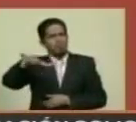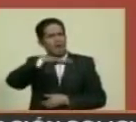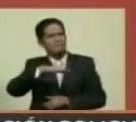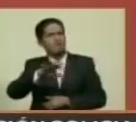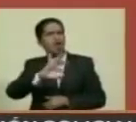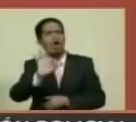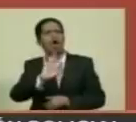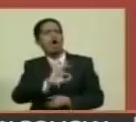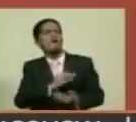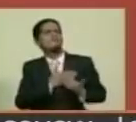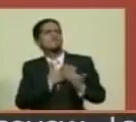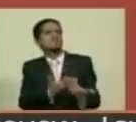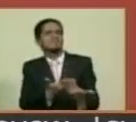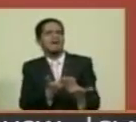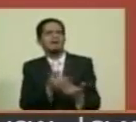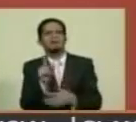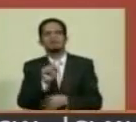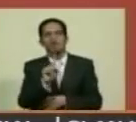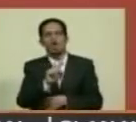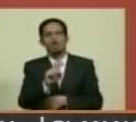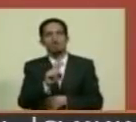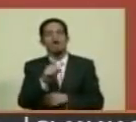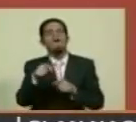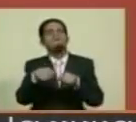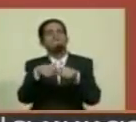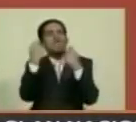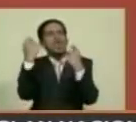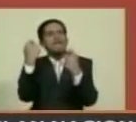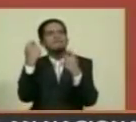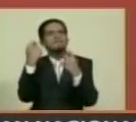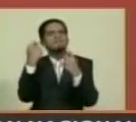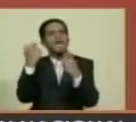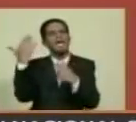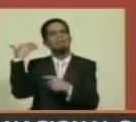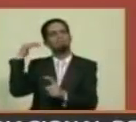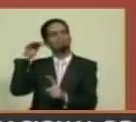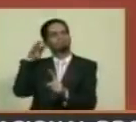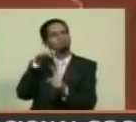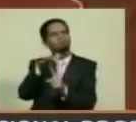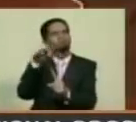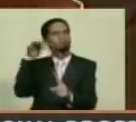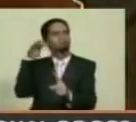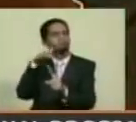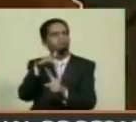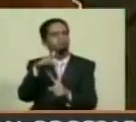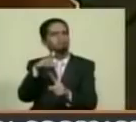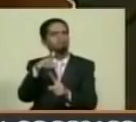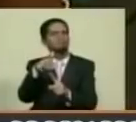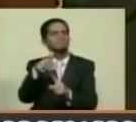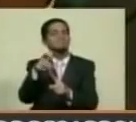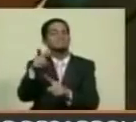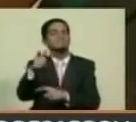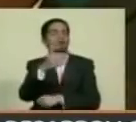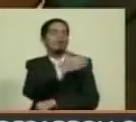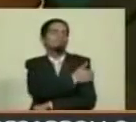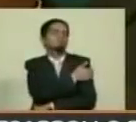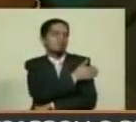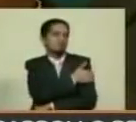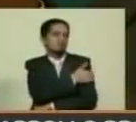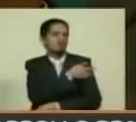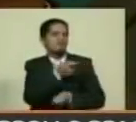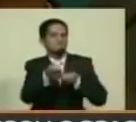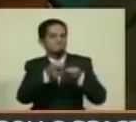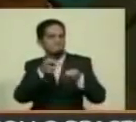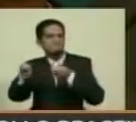voluntaria. Era una violencia instaurada por los factores de la extrema derecha y